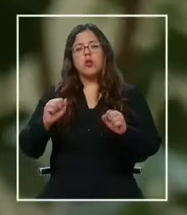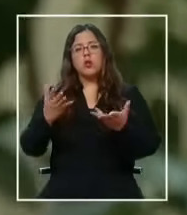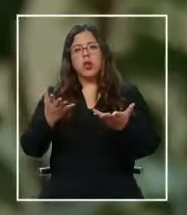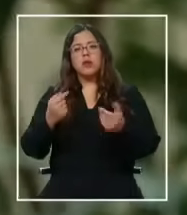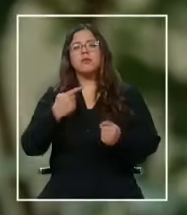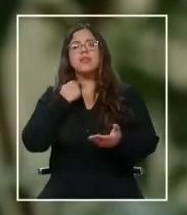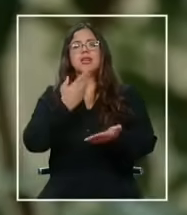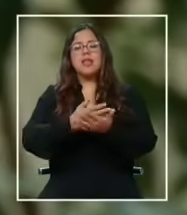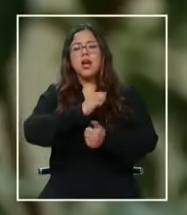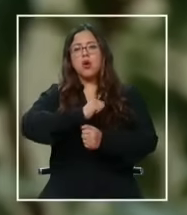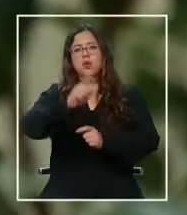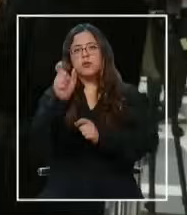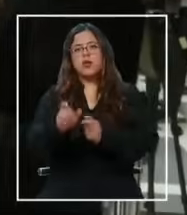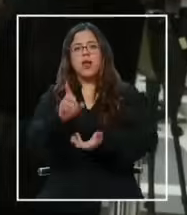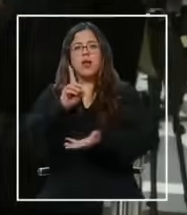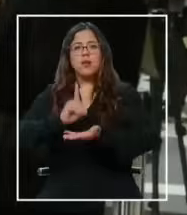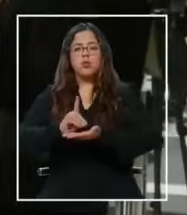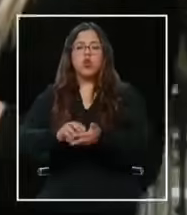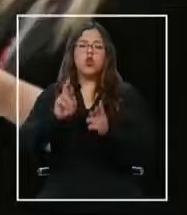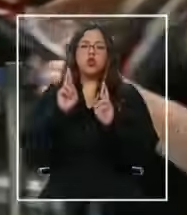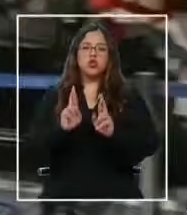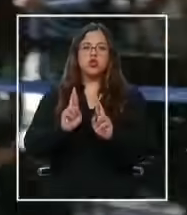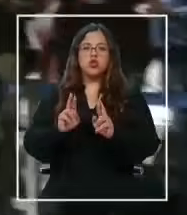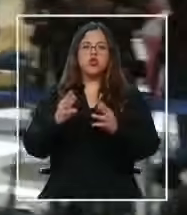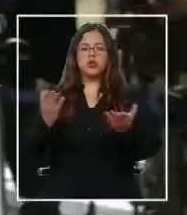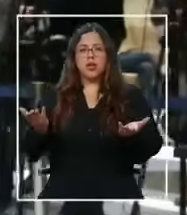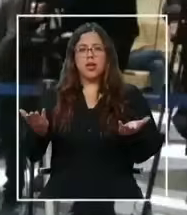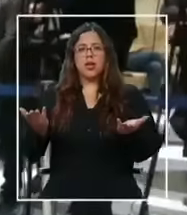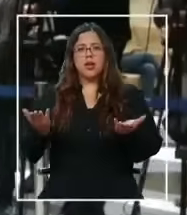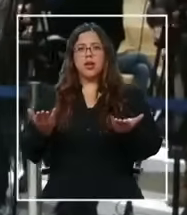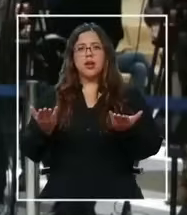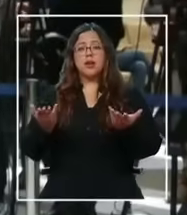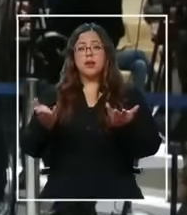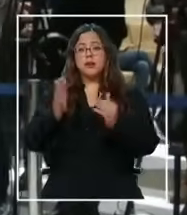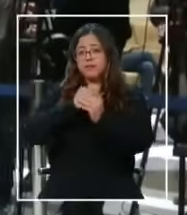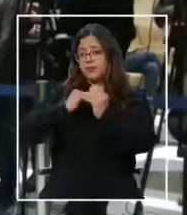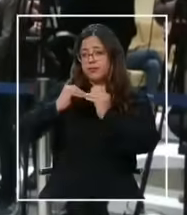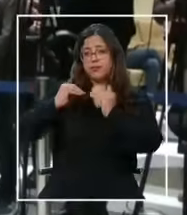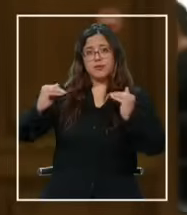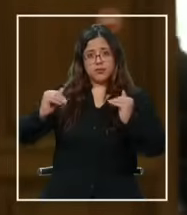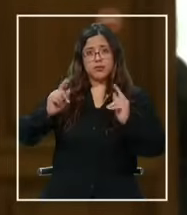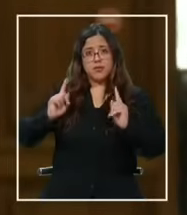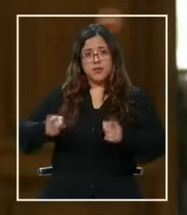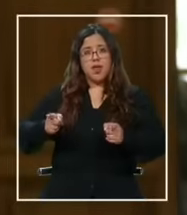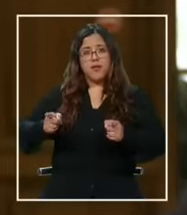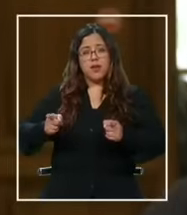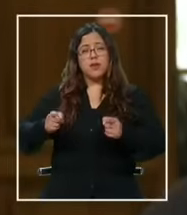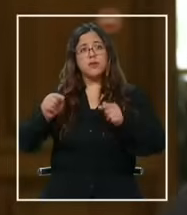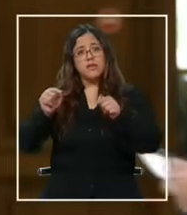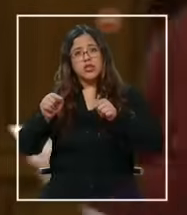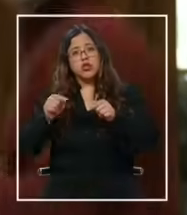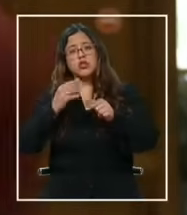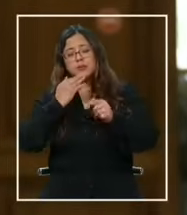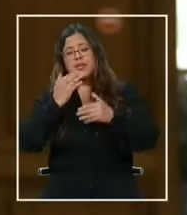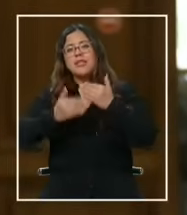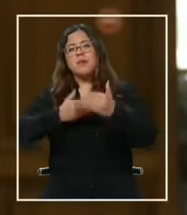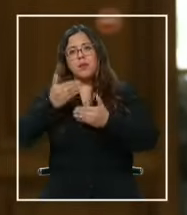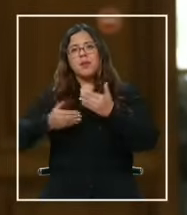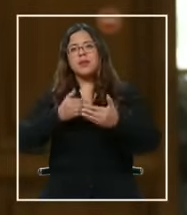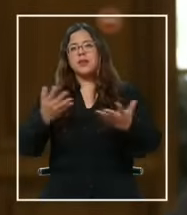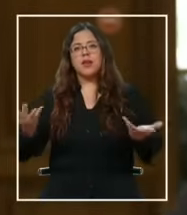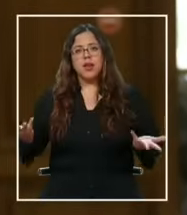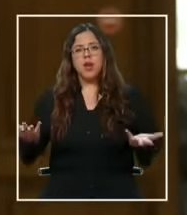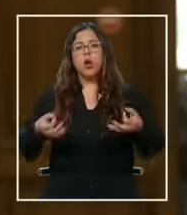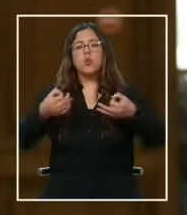querellarse contra un diputado y espero que eh ley pareja no no es dura Como dice el dicho que eso también sea explique no